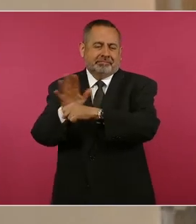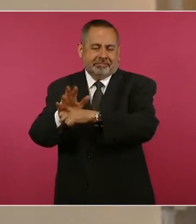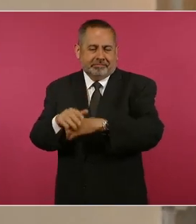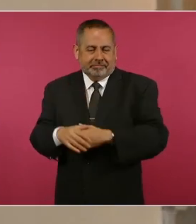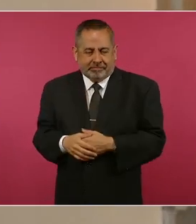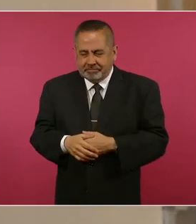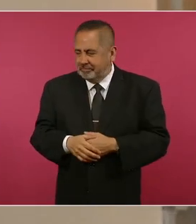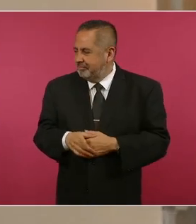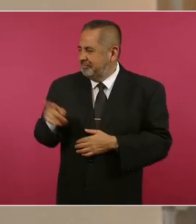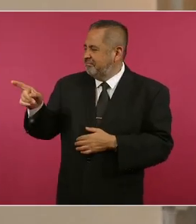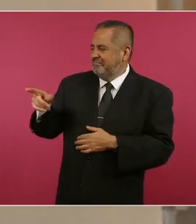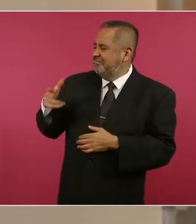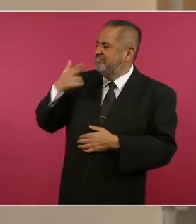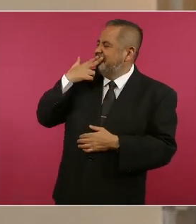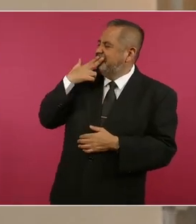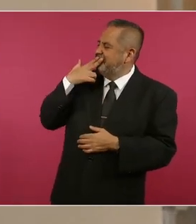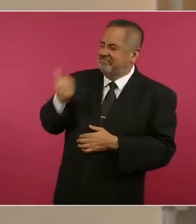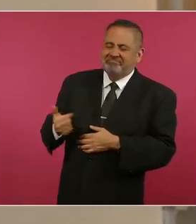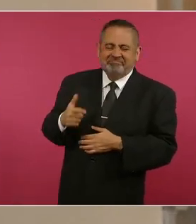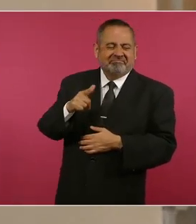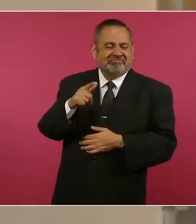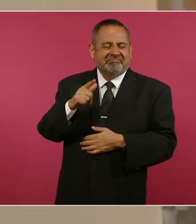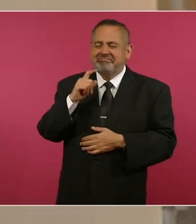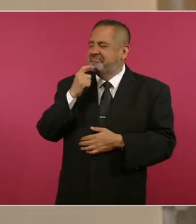Estás acabado, López.